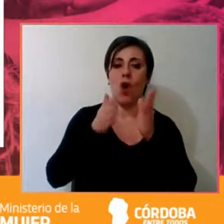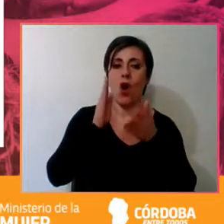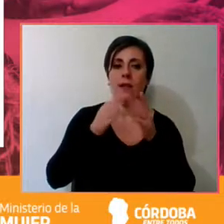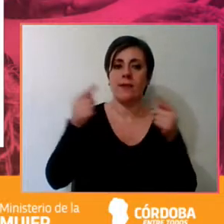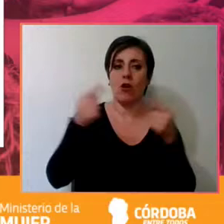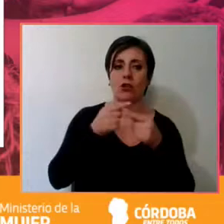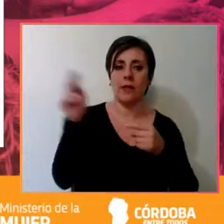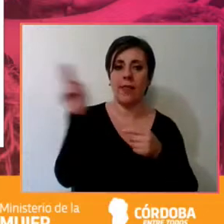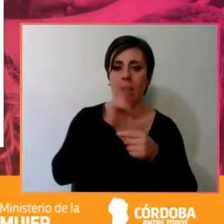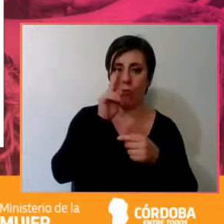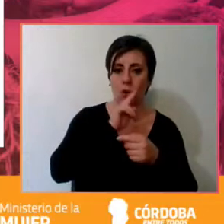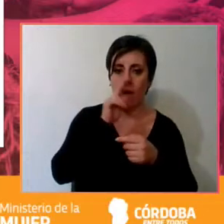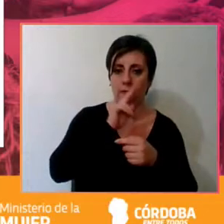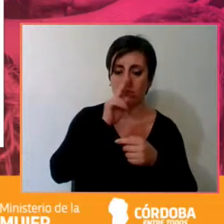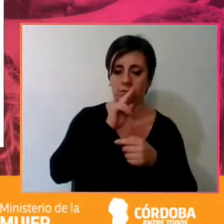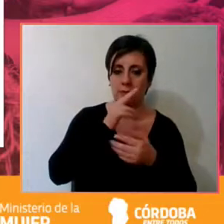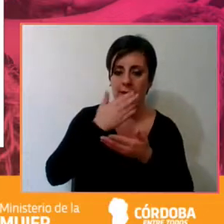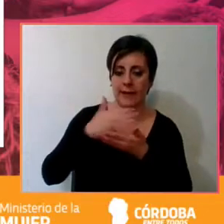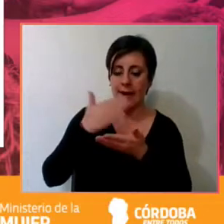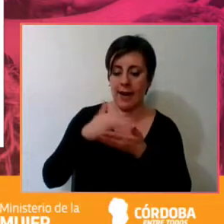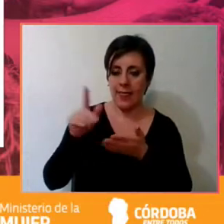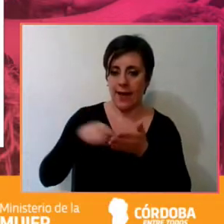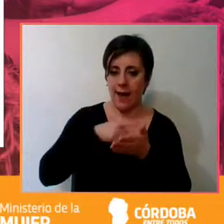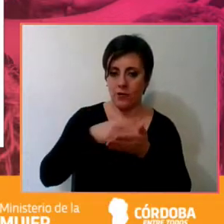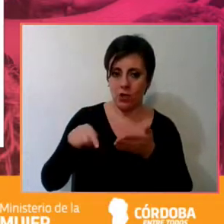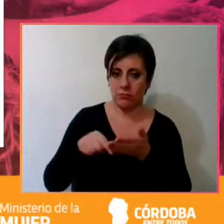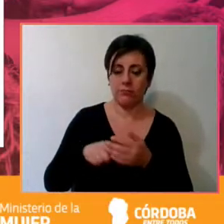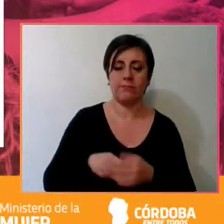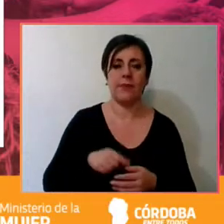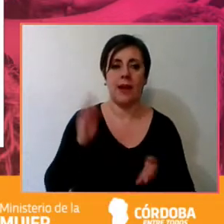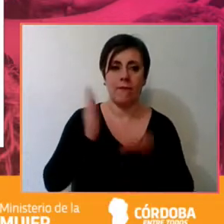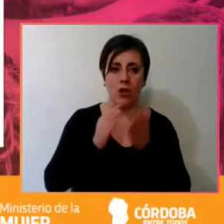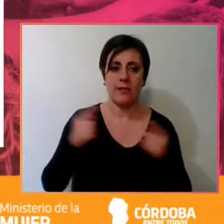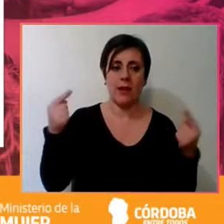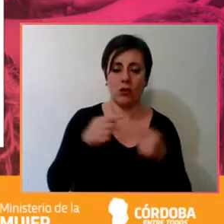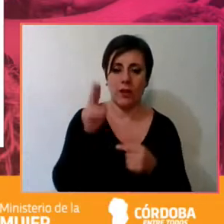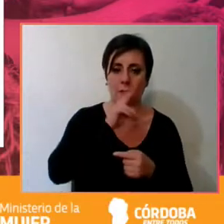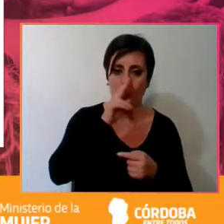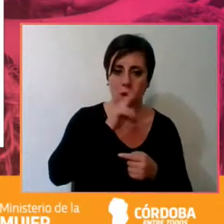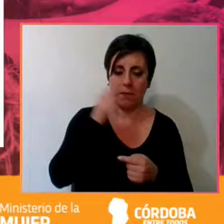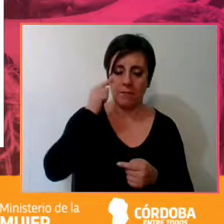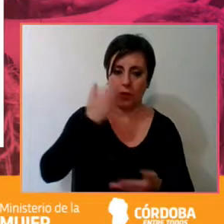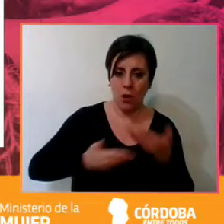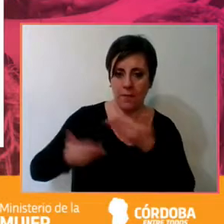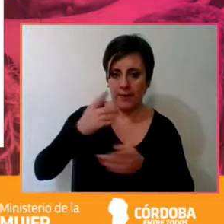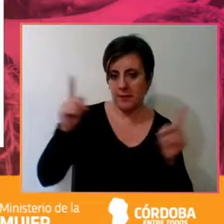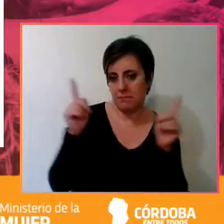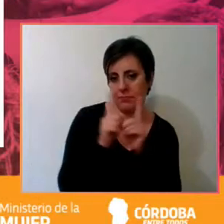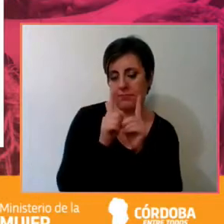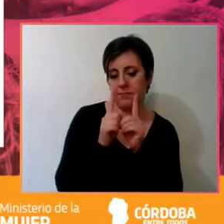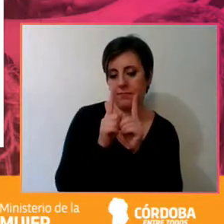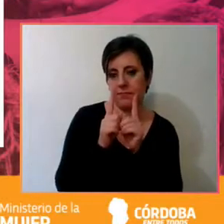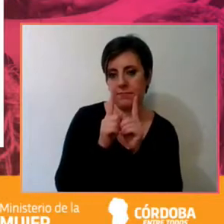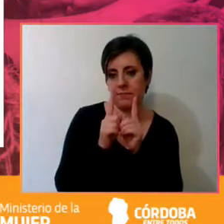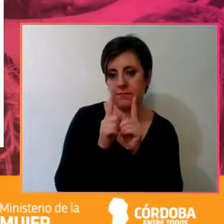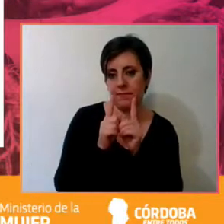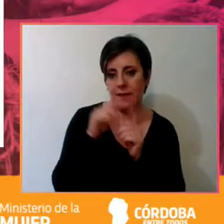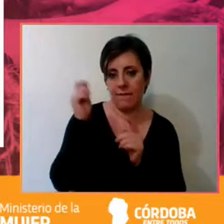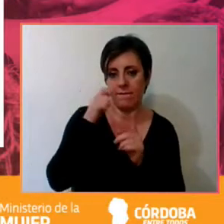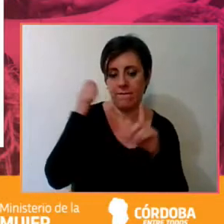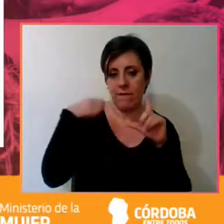contra de las mujeres, la erradicación de la violencia en contra de las mujeres. Compartir con ustedes muy brevemente un pequeño